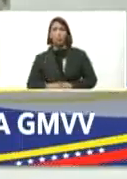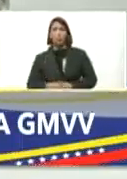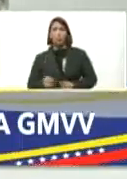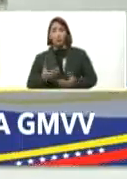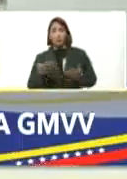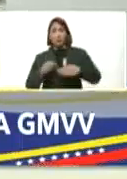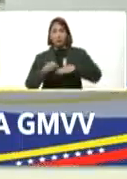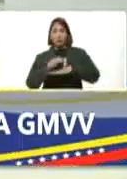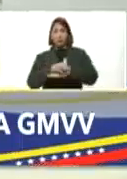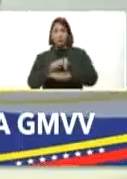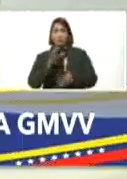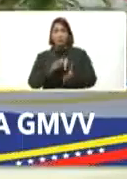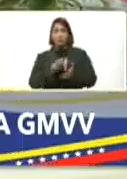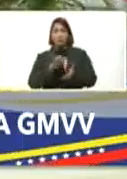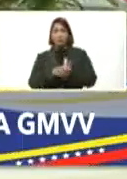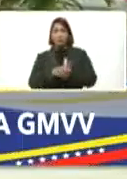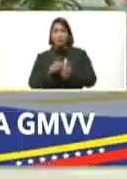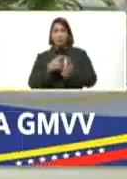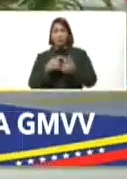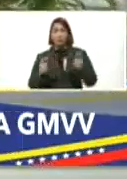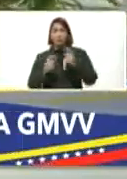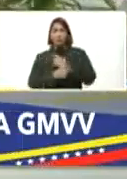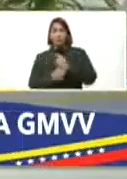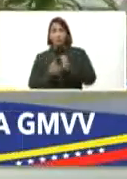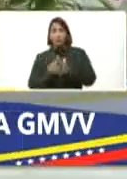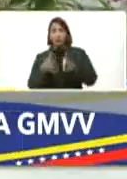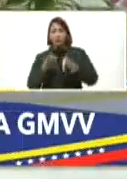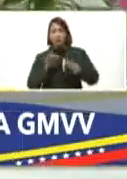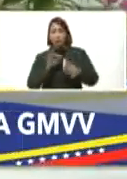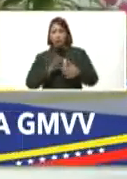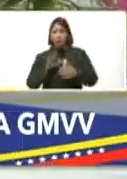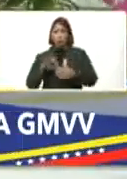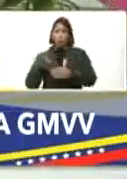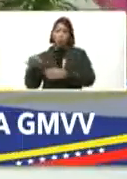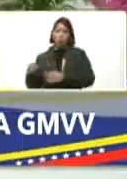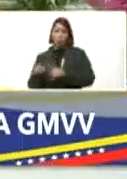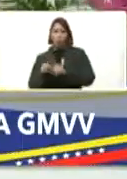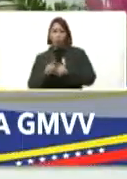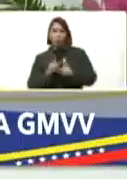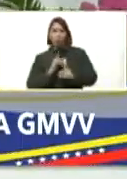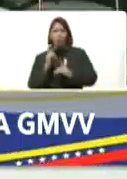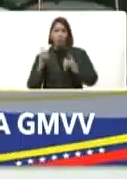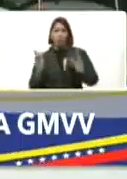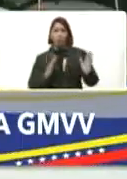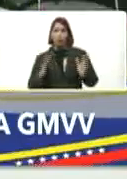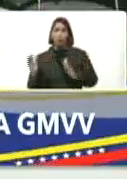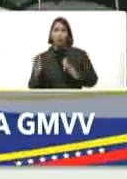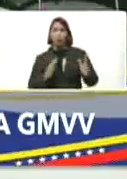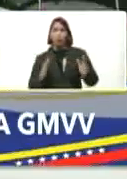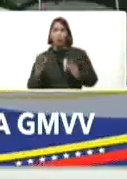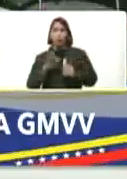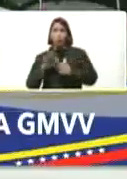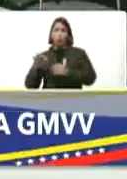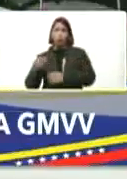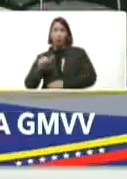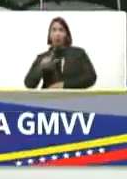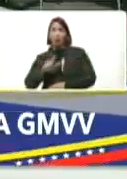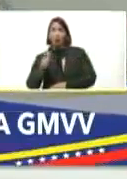de Margarita y las convirtieron en granjas marinas para cultivar algas?